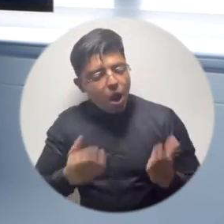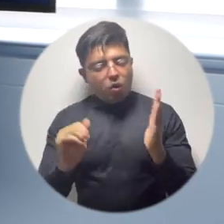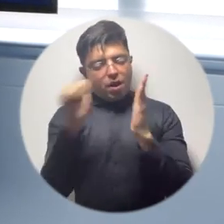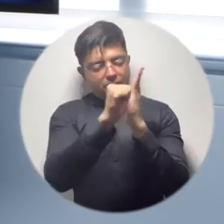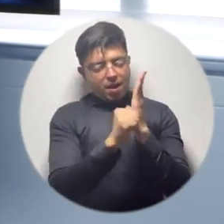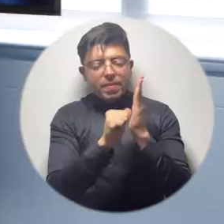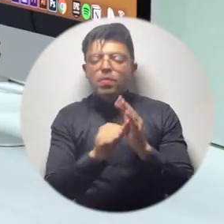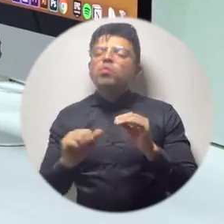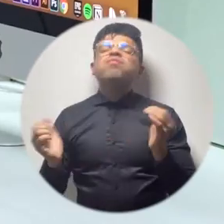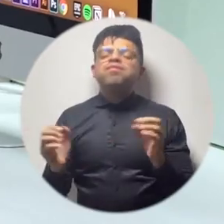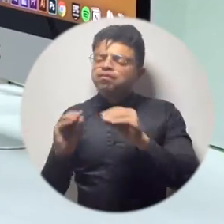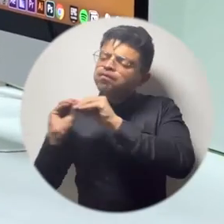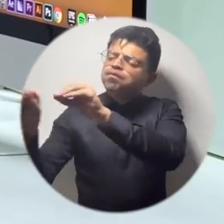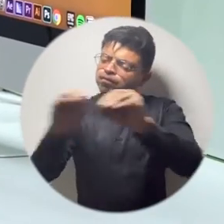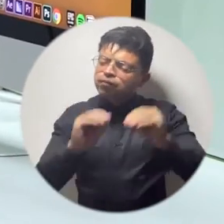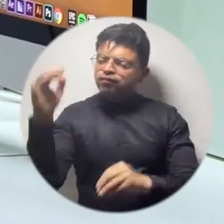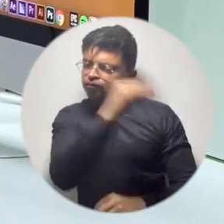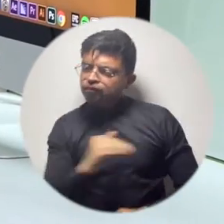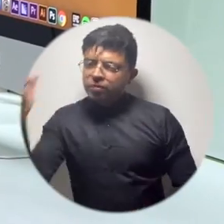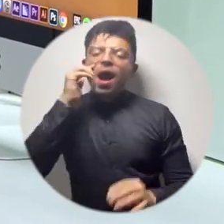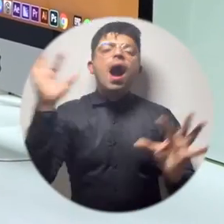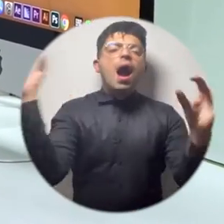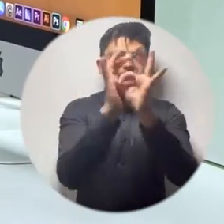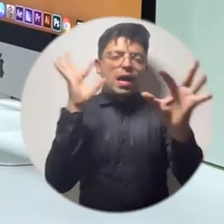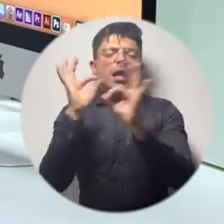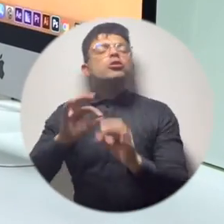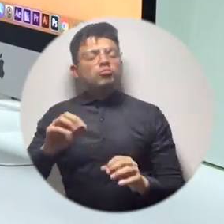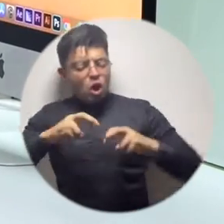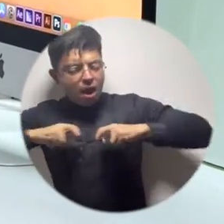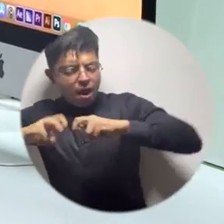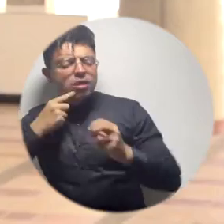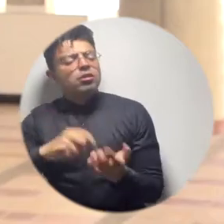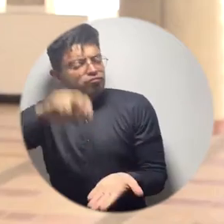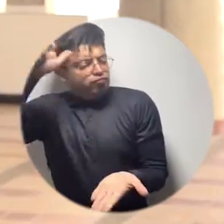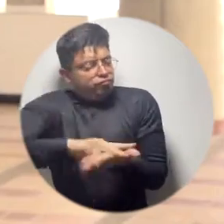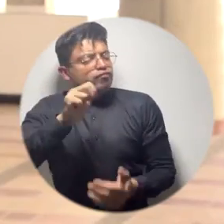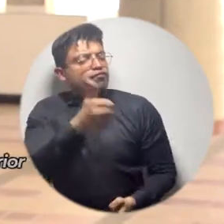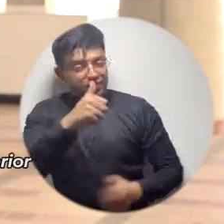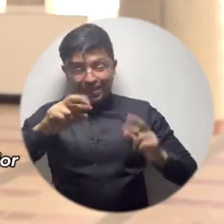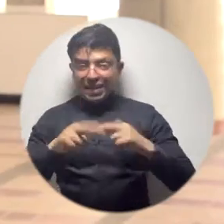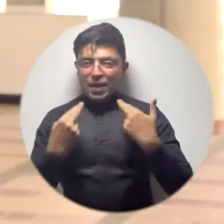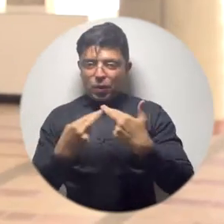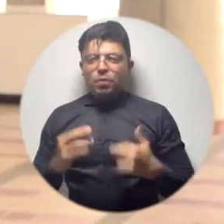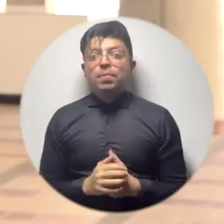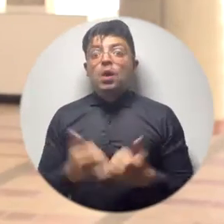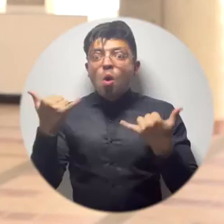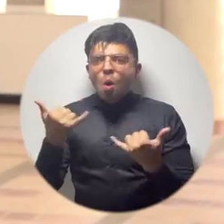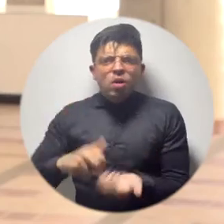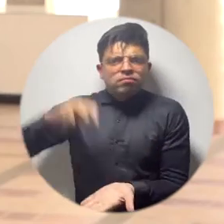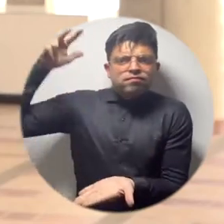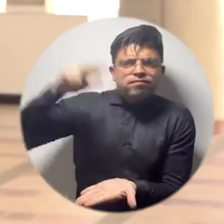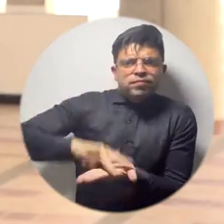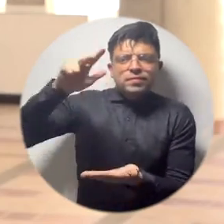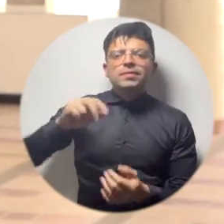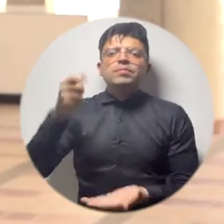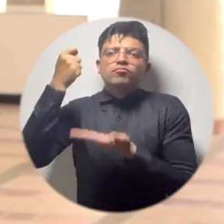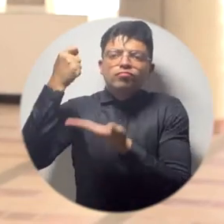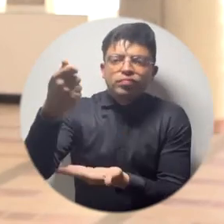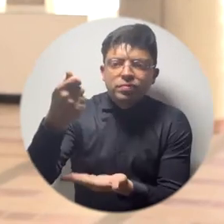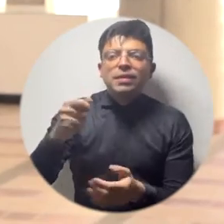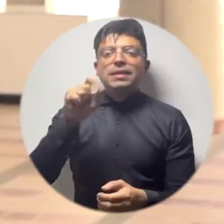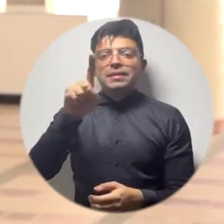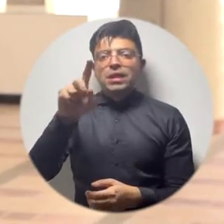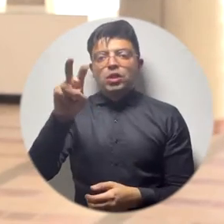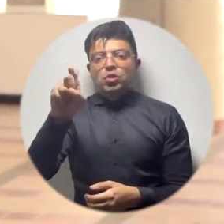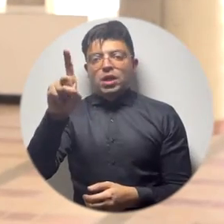de formación avanzada hacen parte de los ejes autorizados en esta reunión. Hoy hemos aprobado un presupuesto de cerca de 172